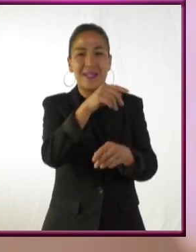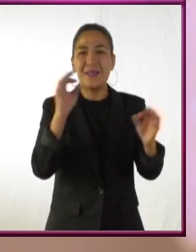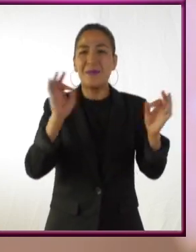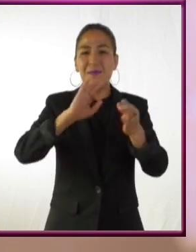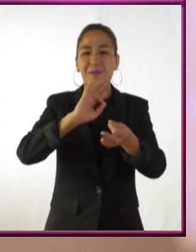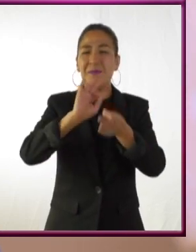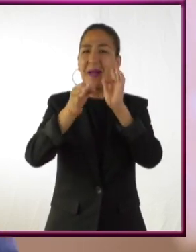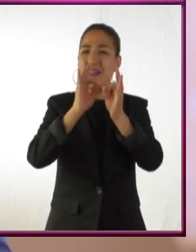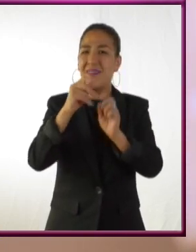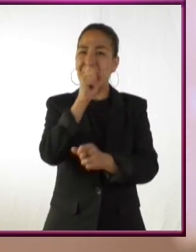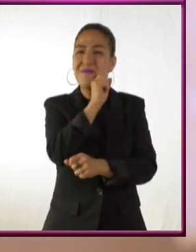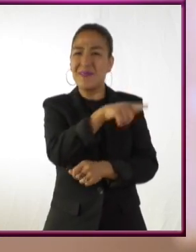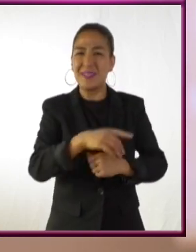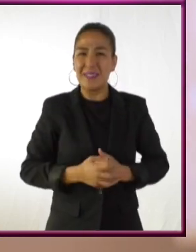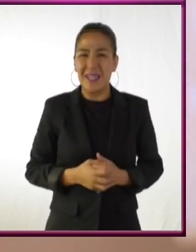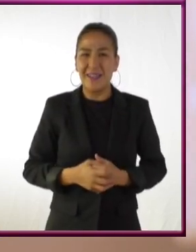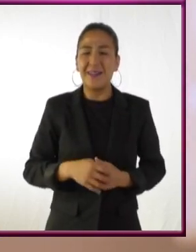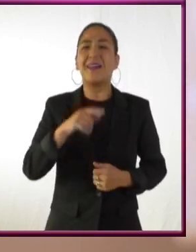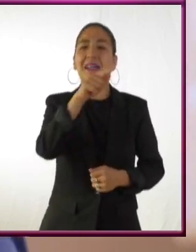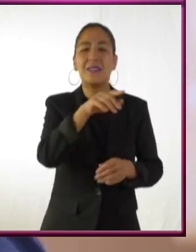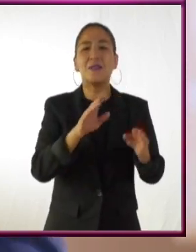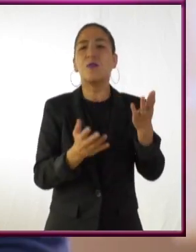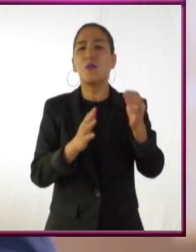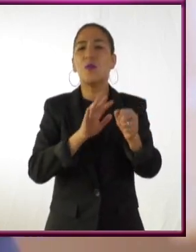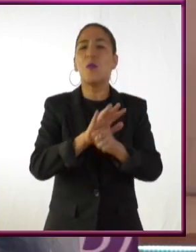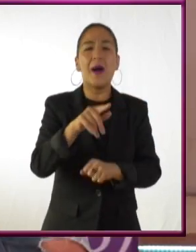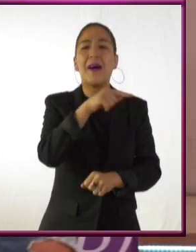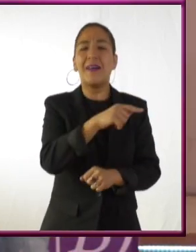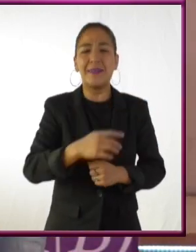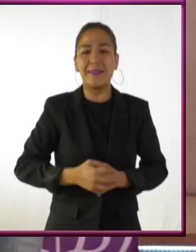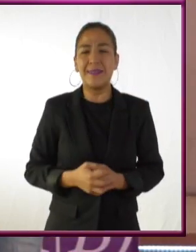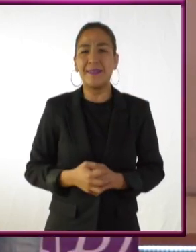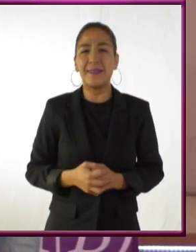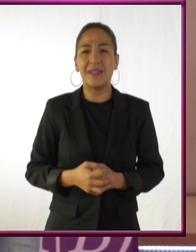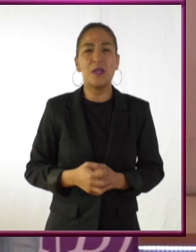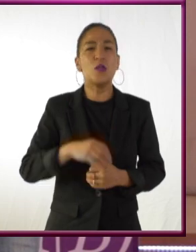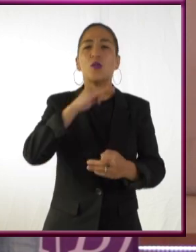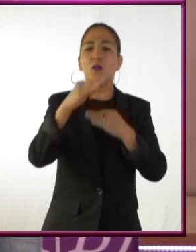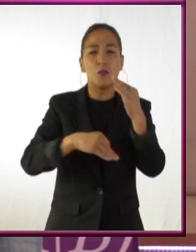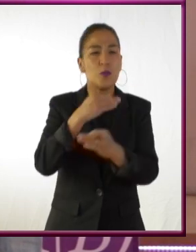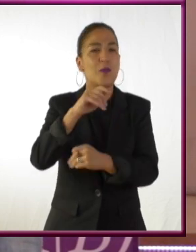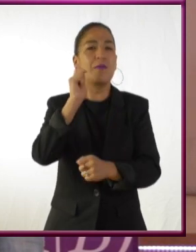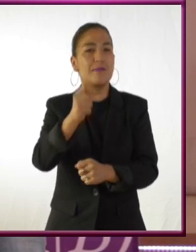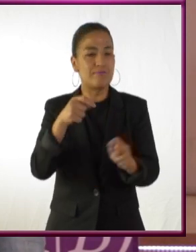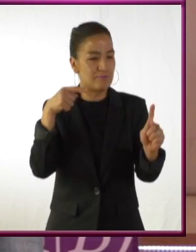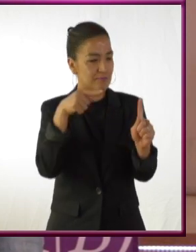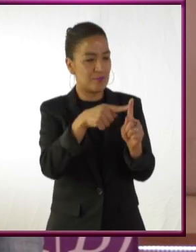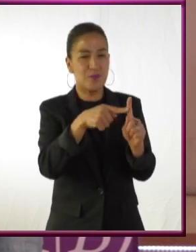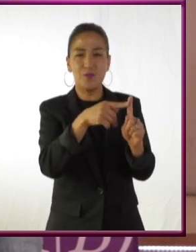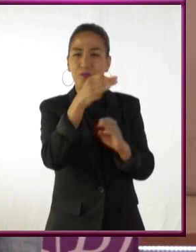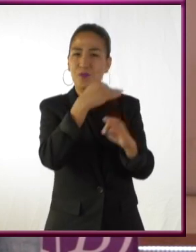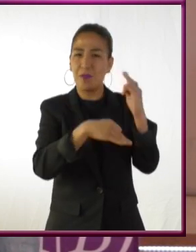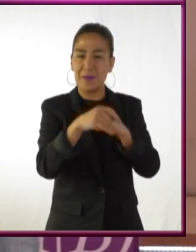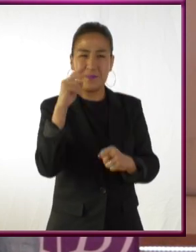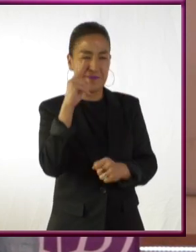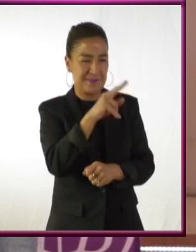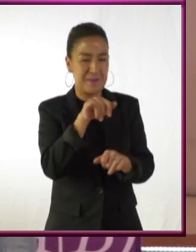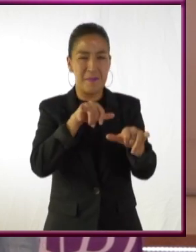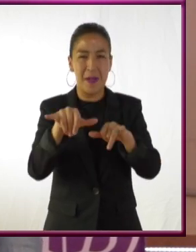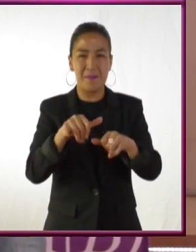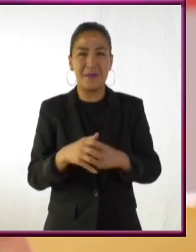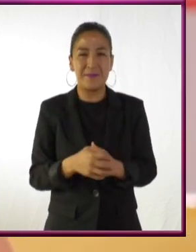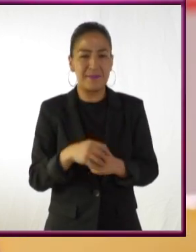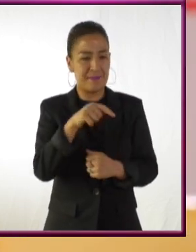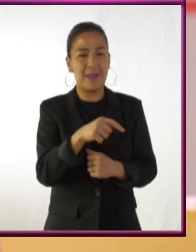puente aquí el periférico. Pero bueno, dime, ¿es un cálculo mental, un experimento? ¿Qué es? A ver, no, es que todo tiene que ver con todo. Chécate A el ver.